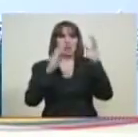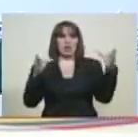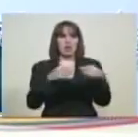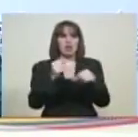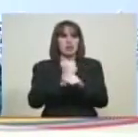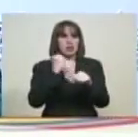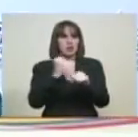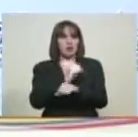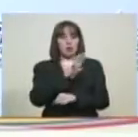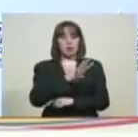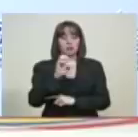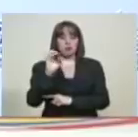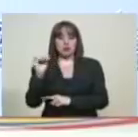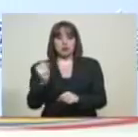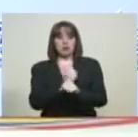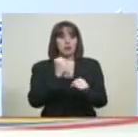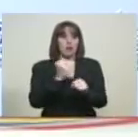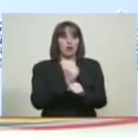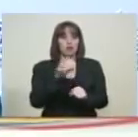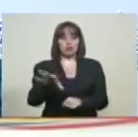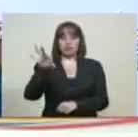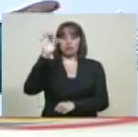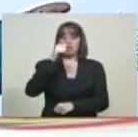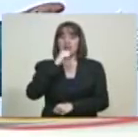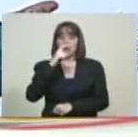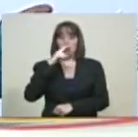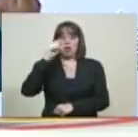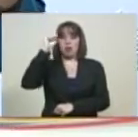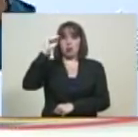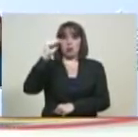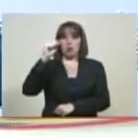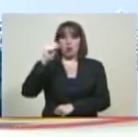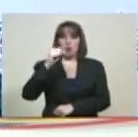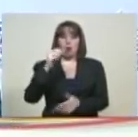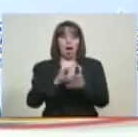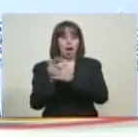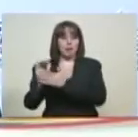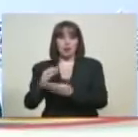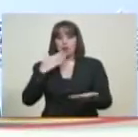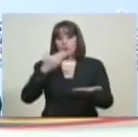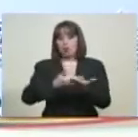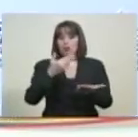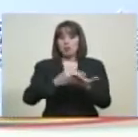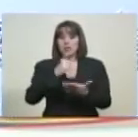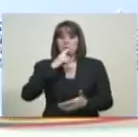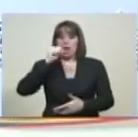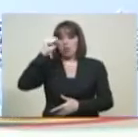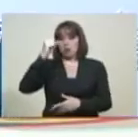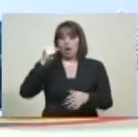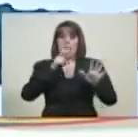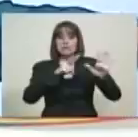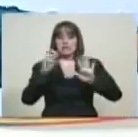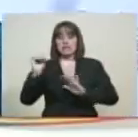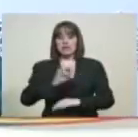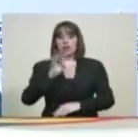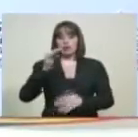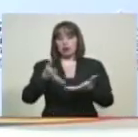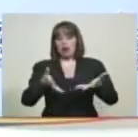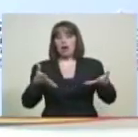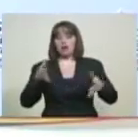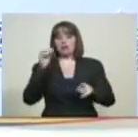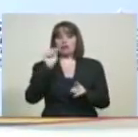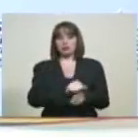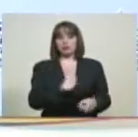donde había 400 trabajadores y los compañeros me postularon y me eligieron con el 70% de los votos casi lo que saqué